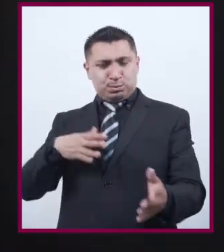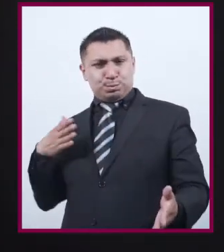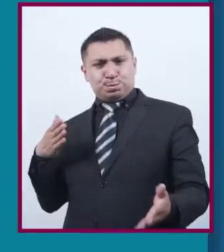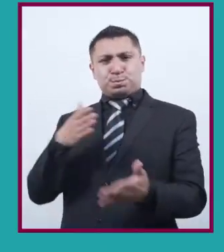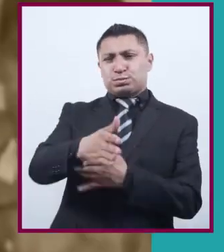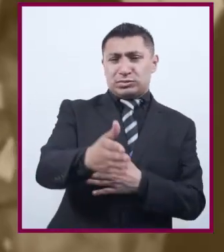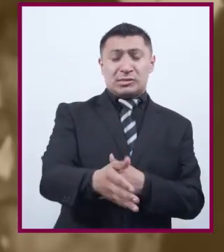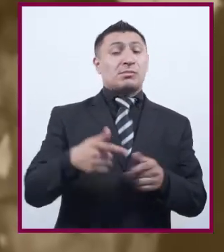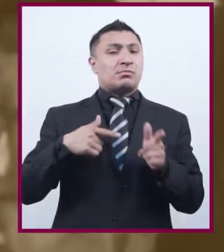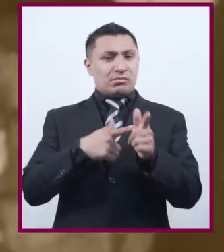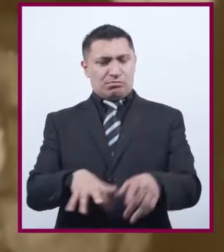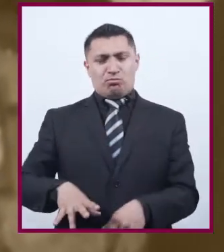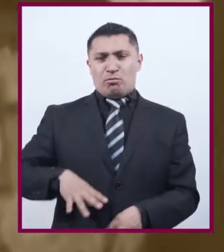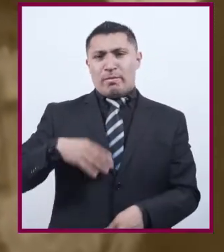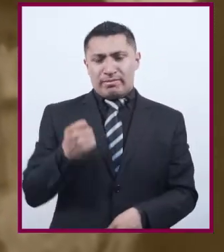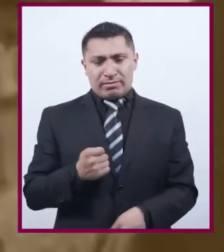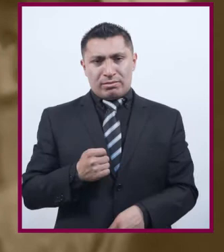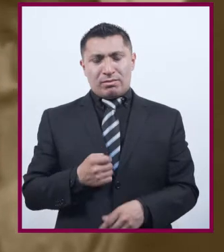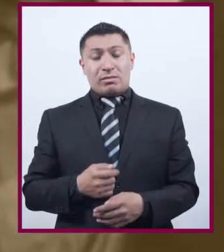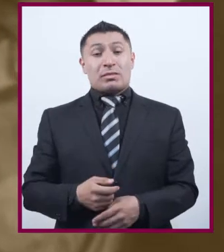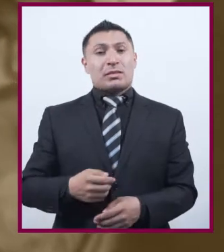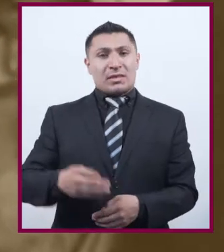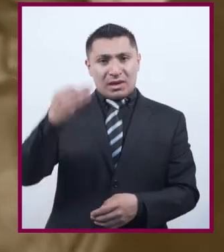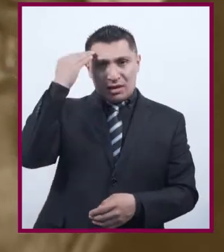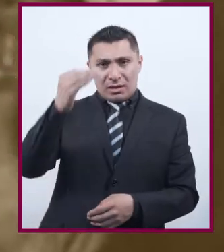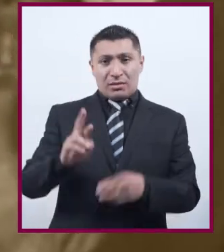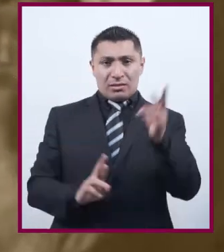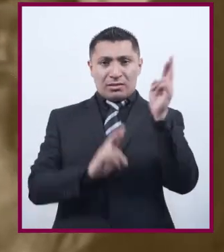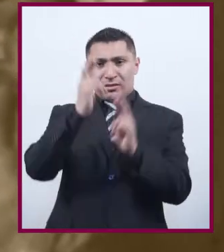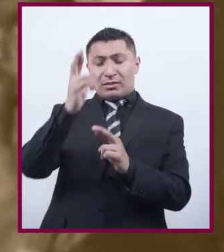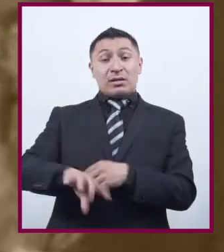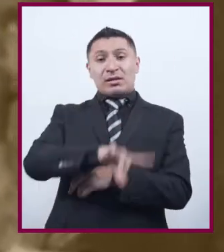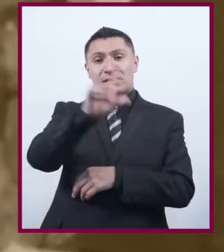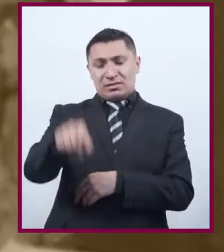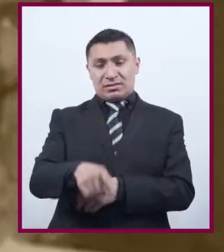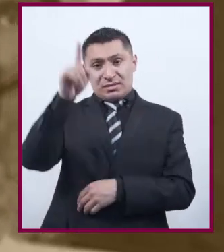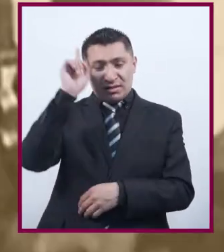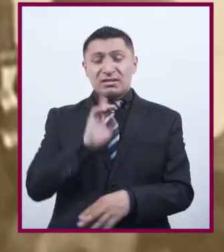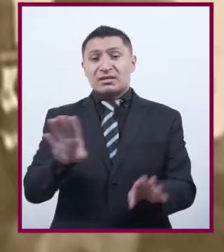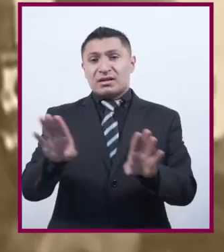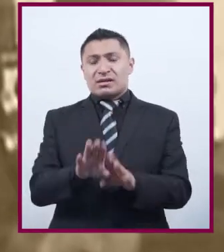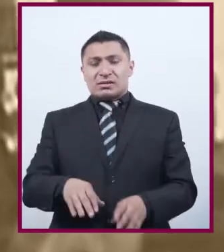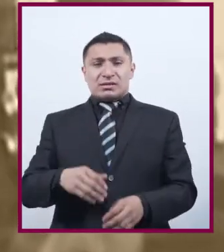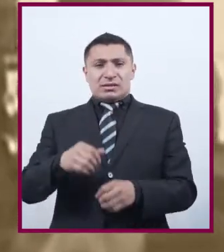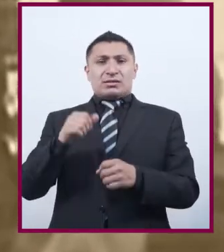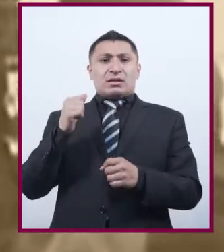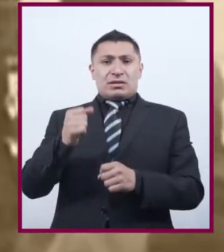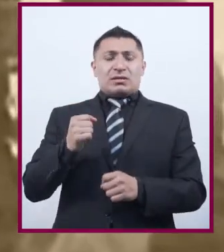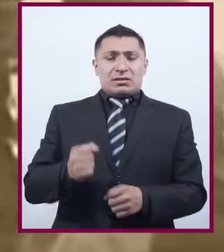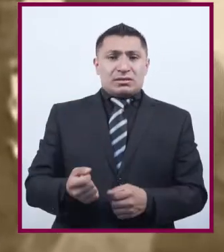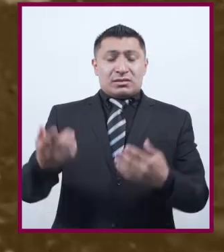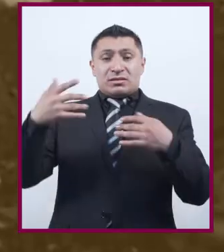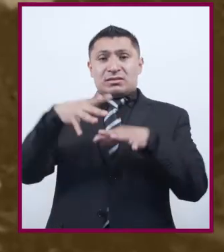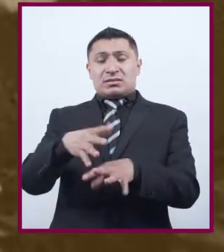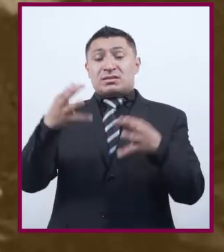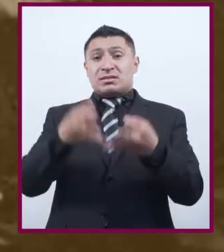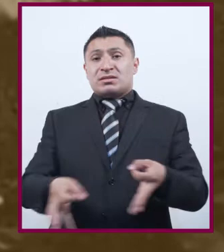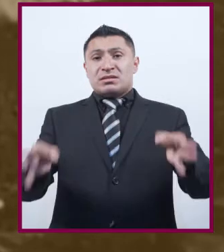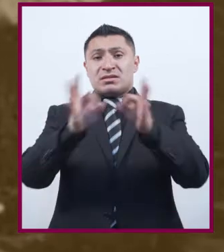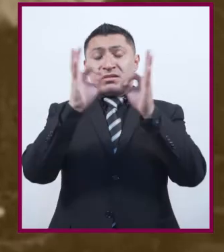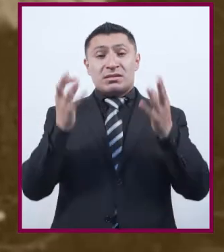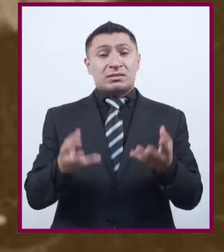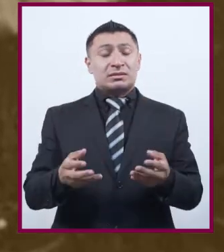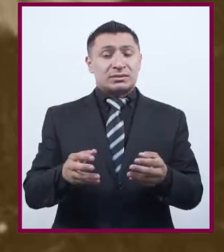su lucha. Durante el periodo postrevolucionario, las mujeres sufragistas influyeron de manera importante en